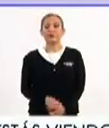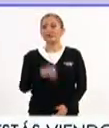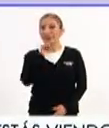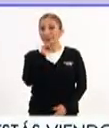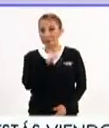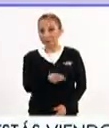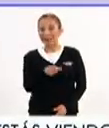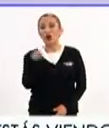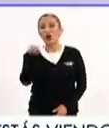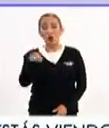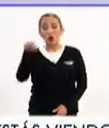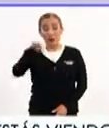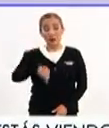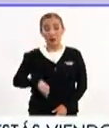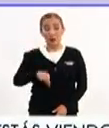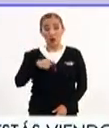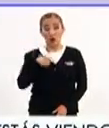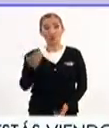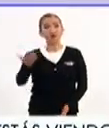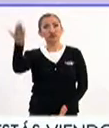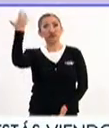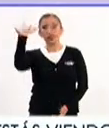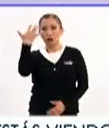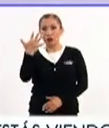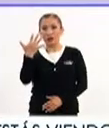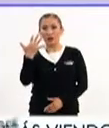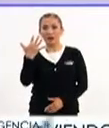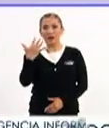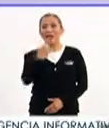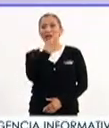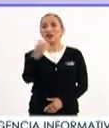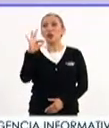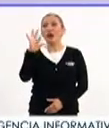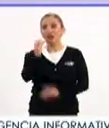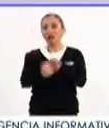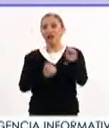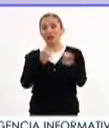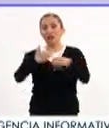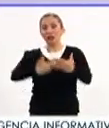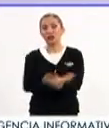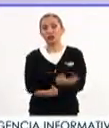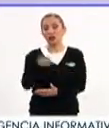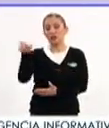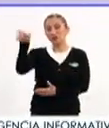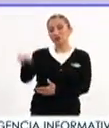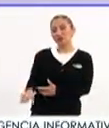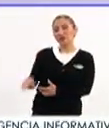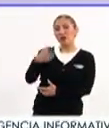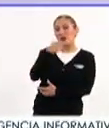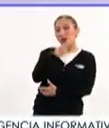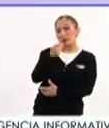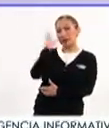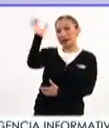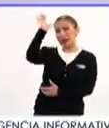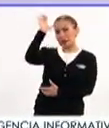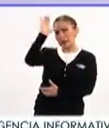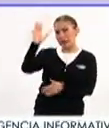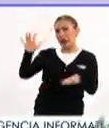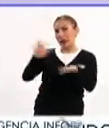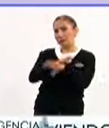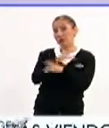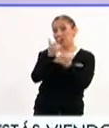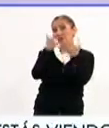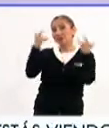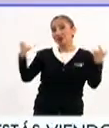Y bueno, así es, también un día como hoy, hace 140 años, nació quien tal vez sea el científico que cambió